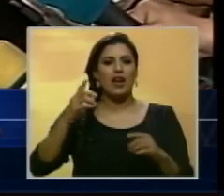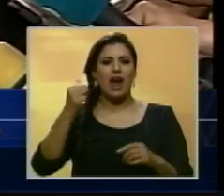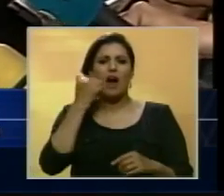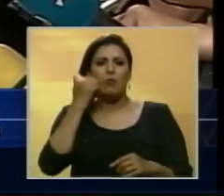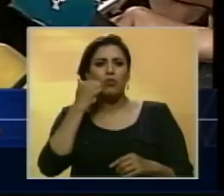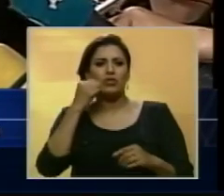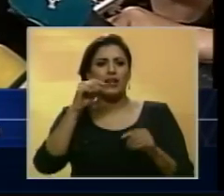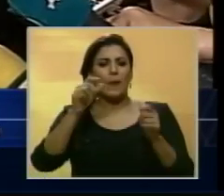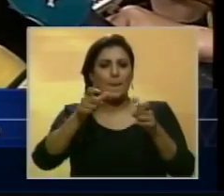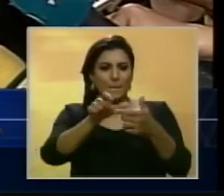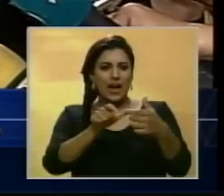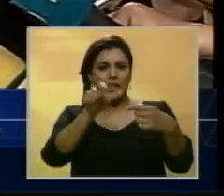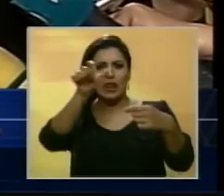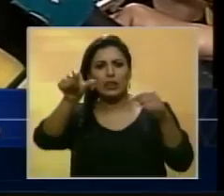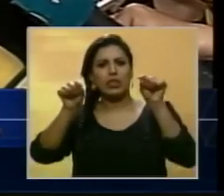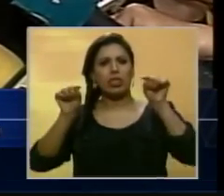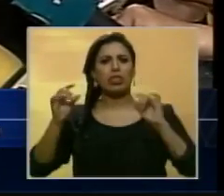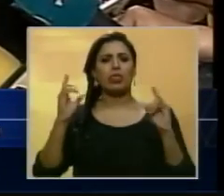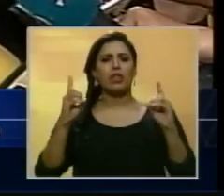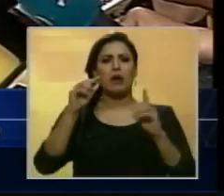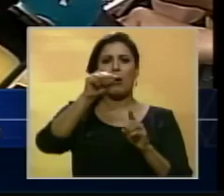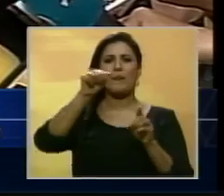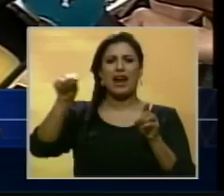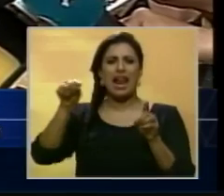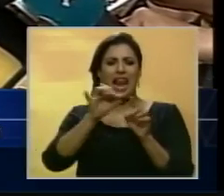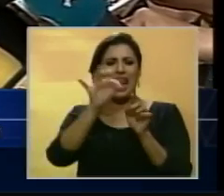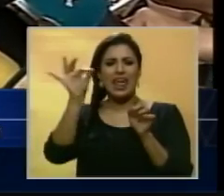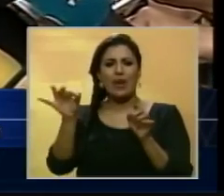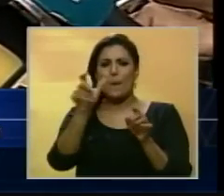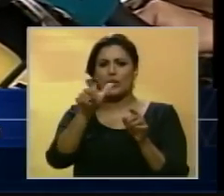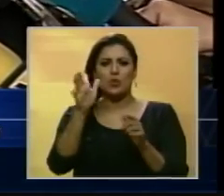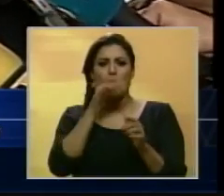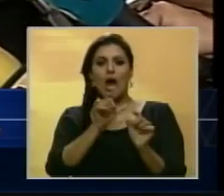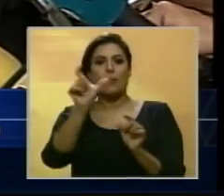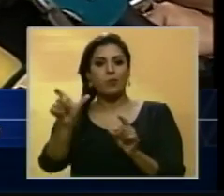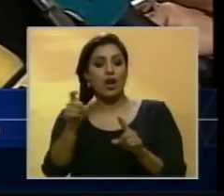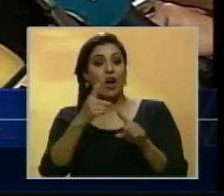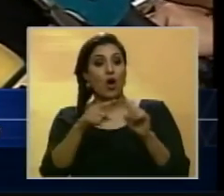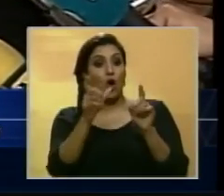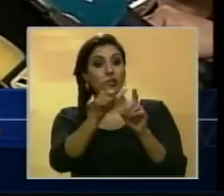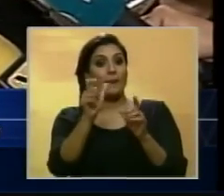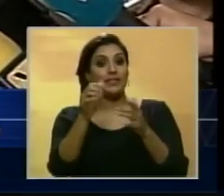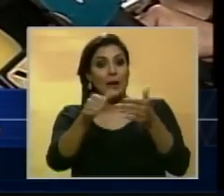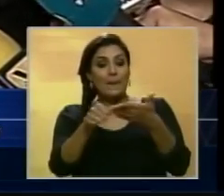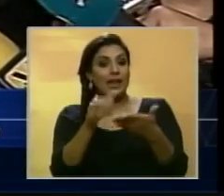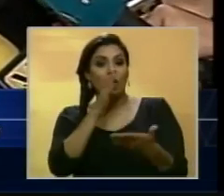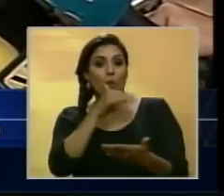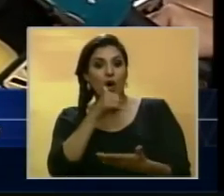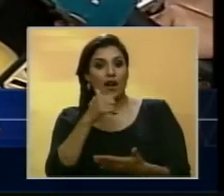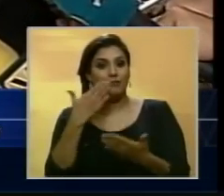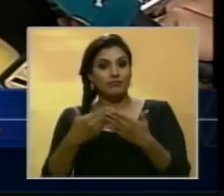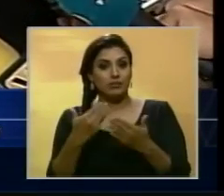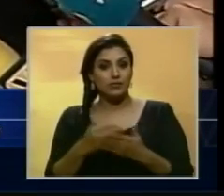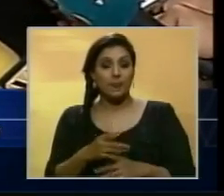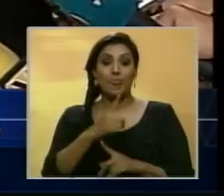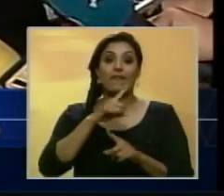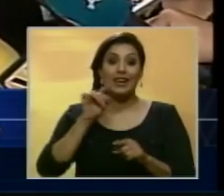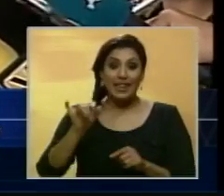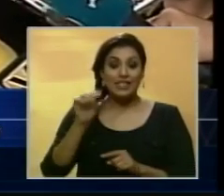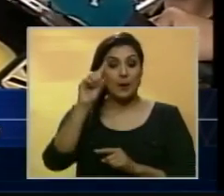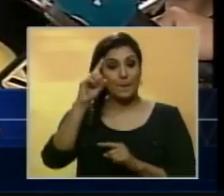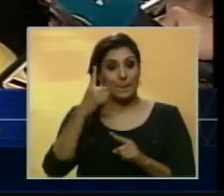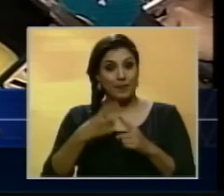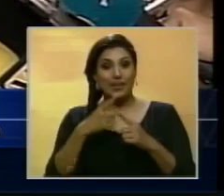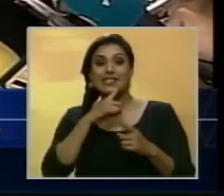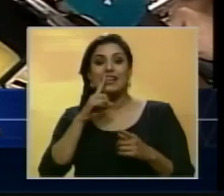delictual, las pocas máquinas que ofrecieron. Ubicaron máquinas donde no había gente y dejaron a mucha gente sin máquinas para validar. Esa es